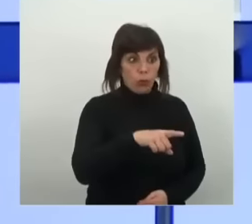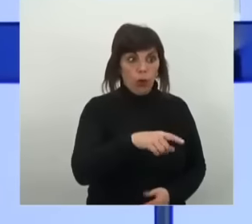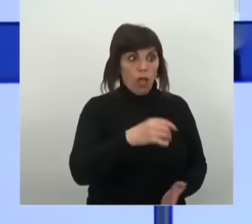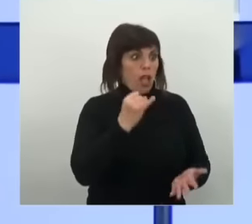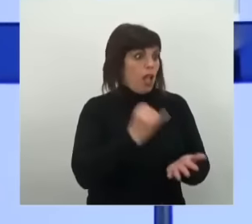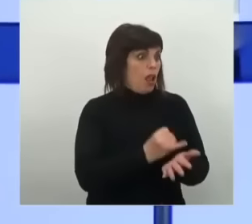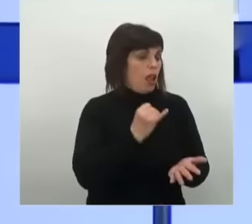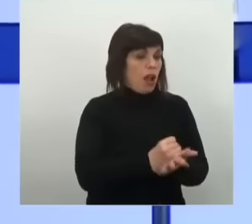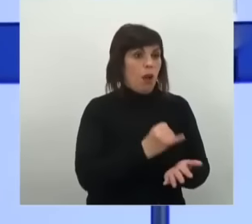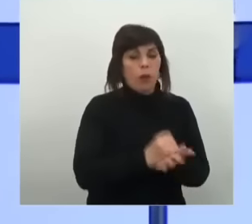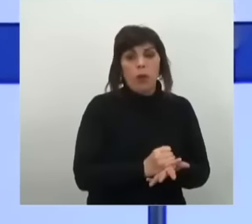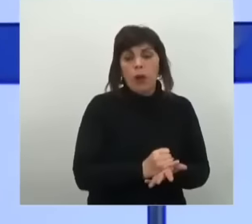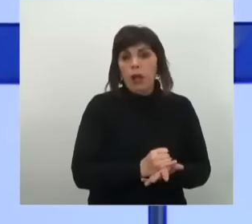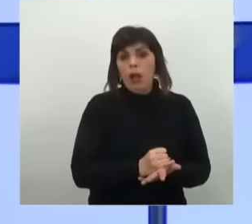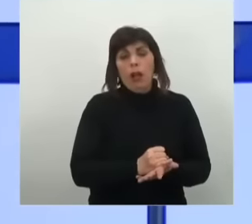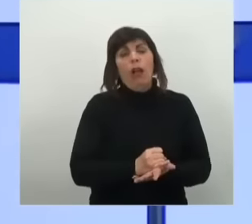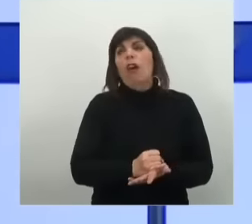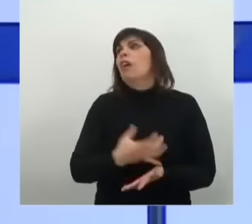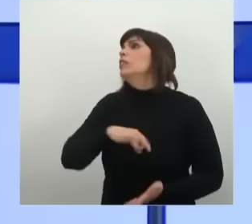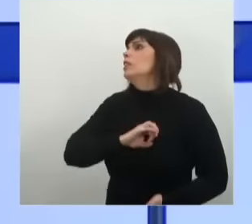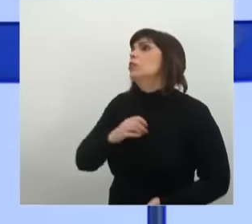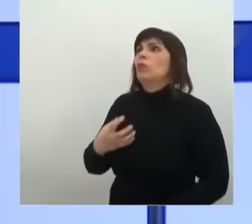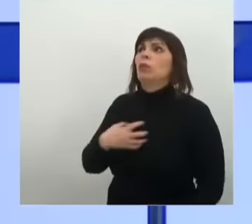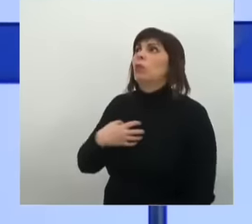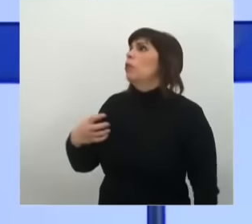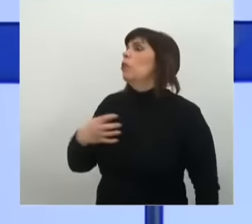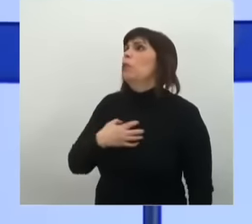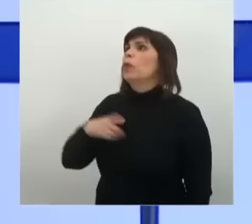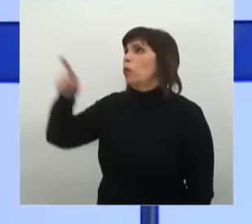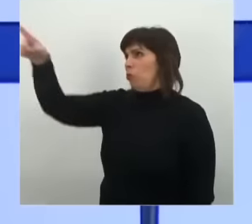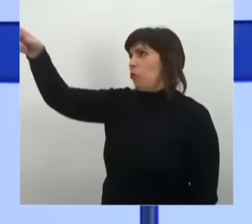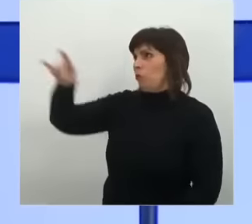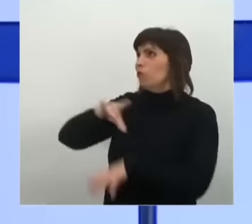ya no puedo más toma tú el timón